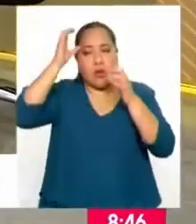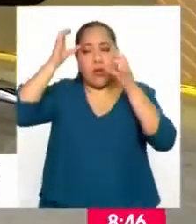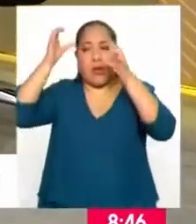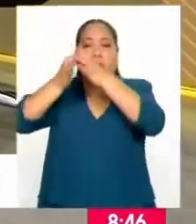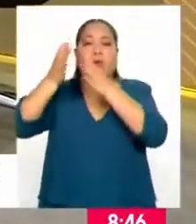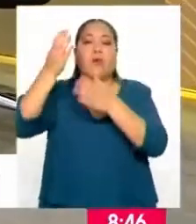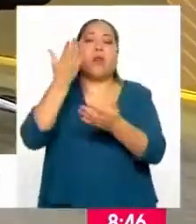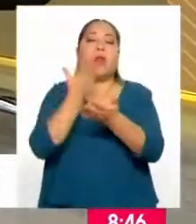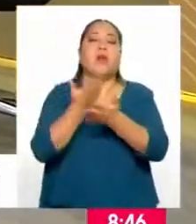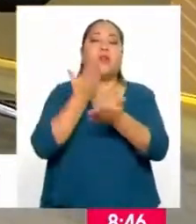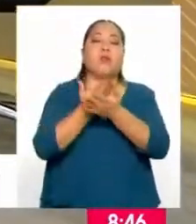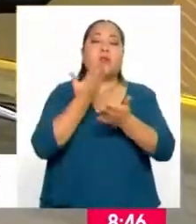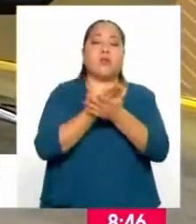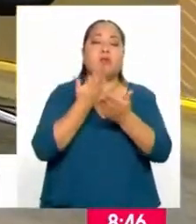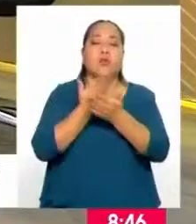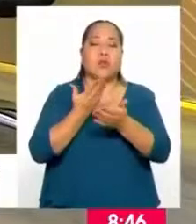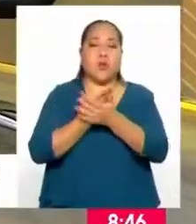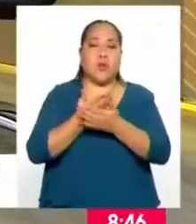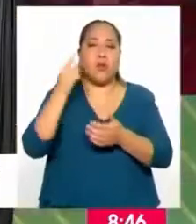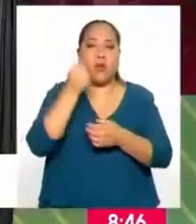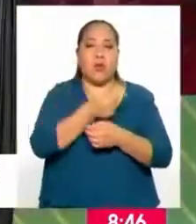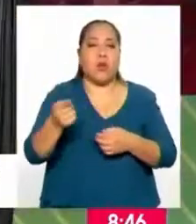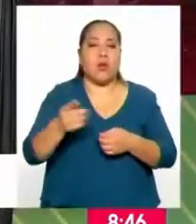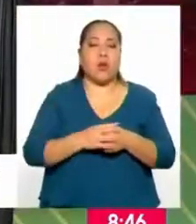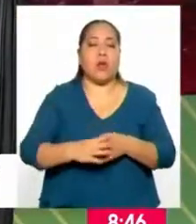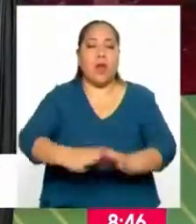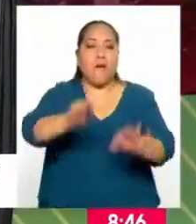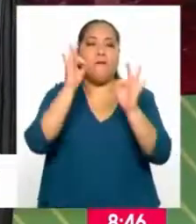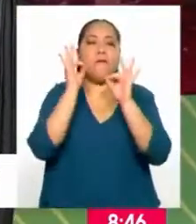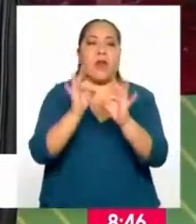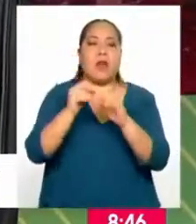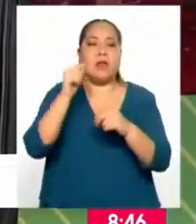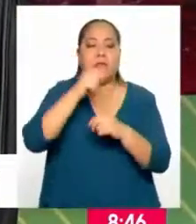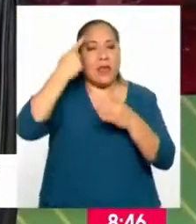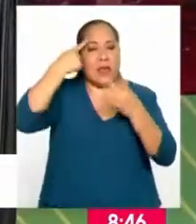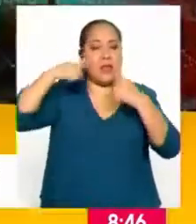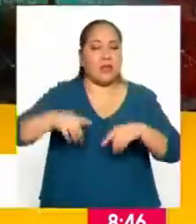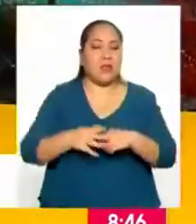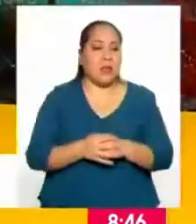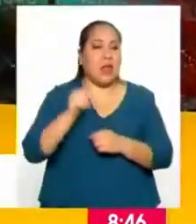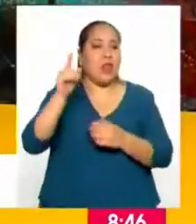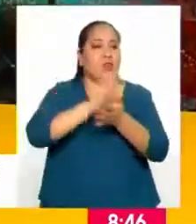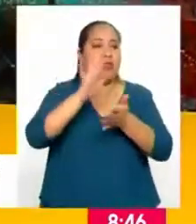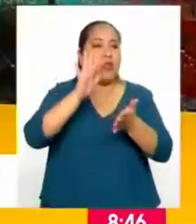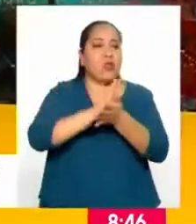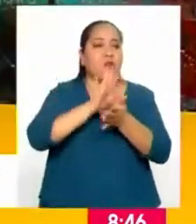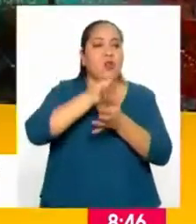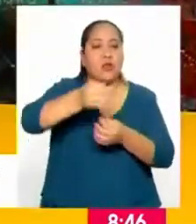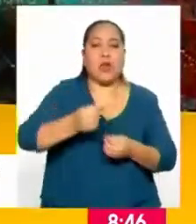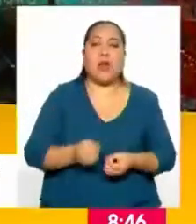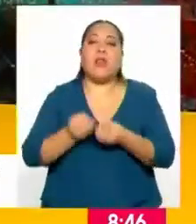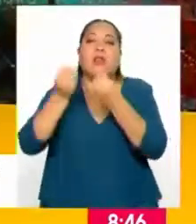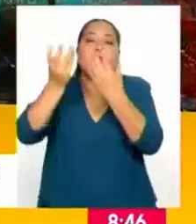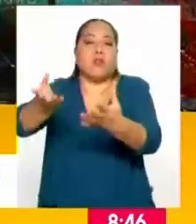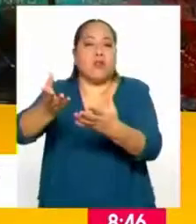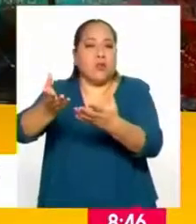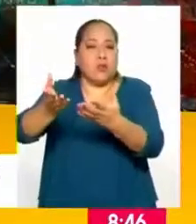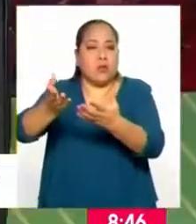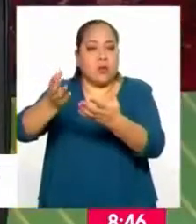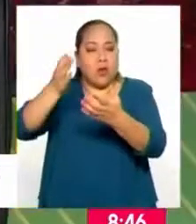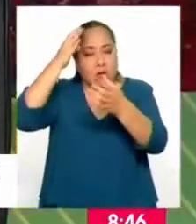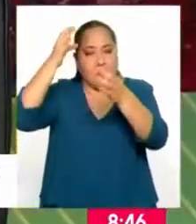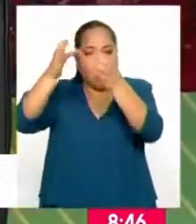asegurar la integridad y la eficacia de lo que se decida. Los documentos entonces han sido devueltos ya a Palacio de